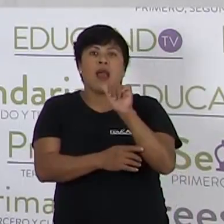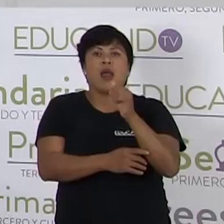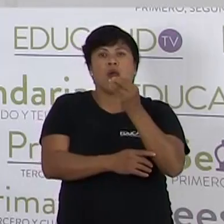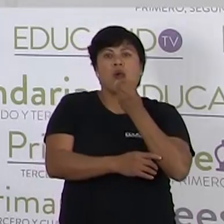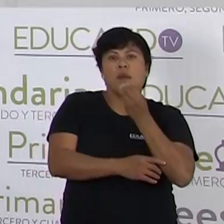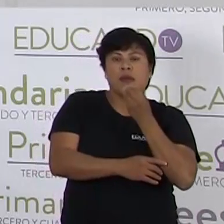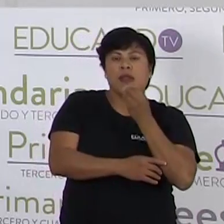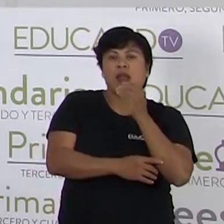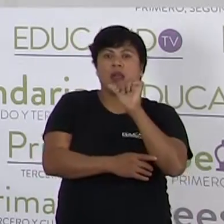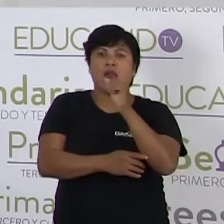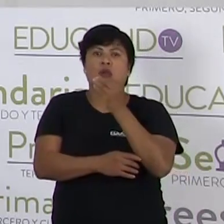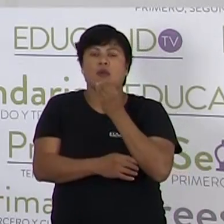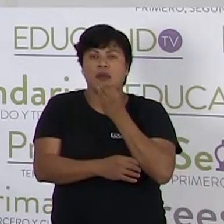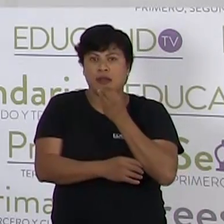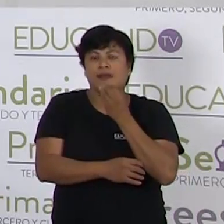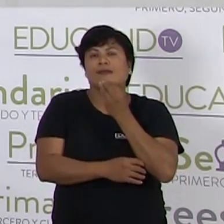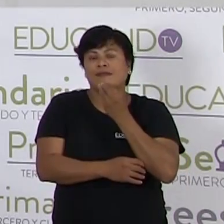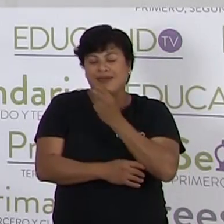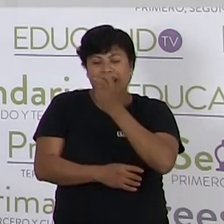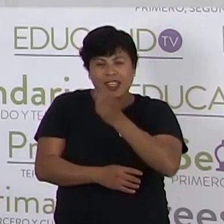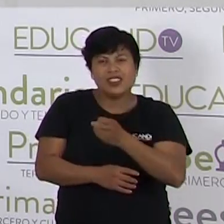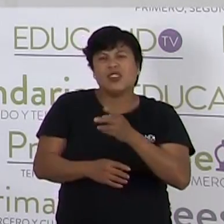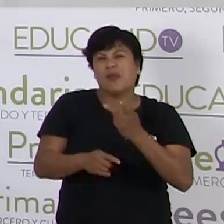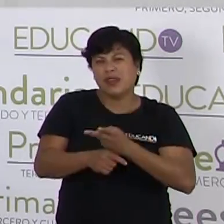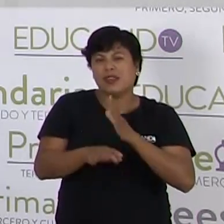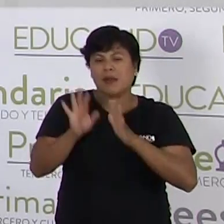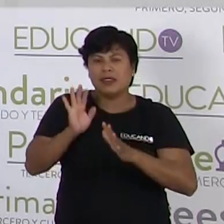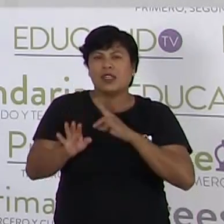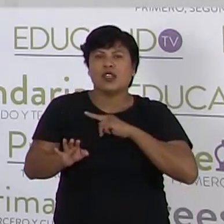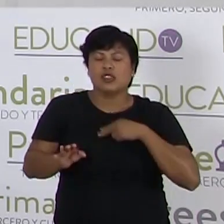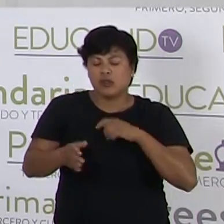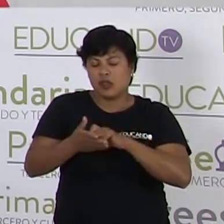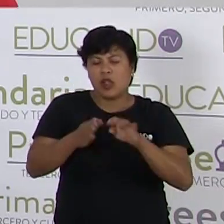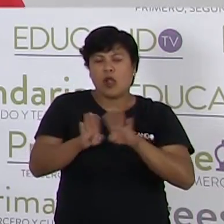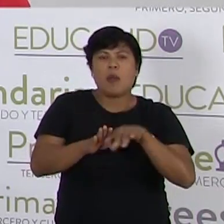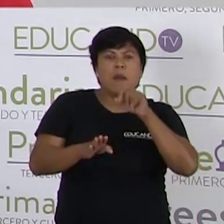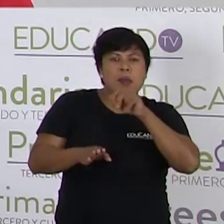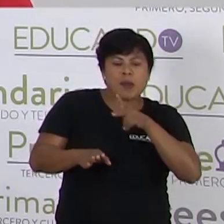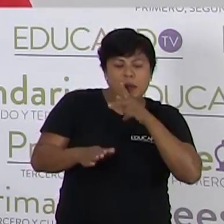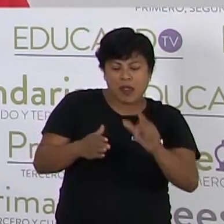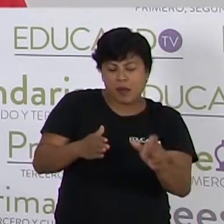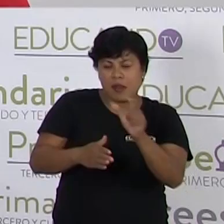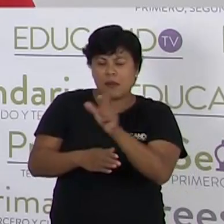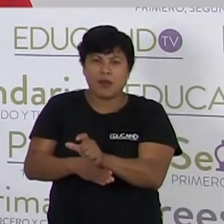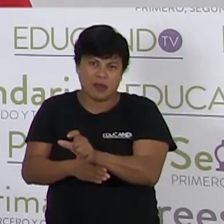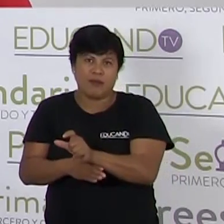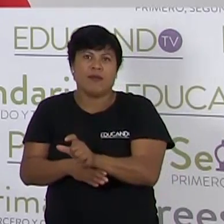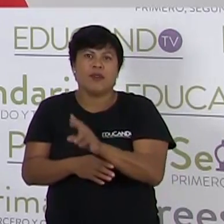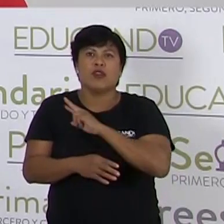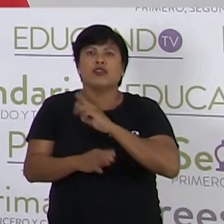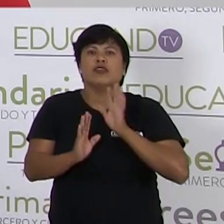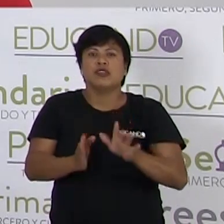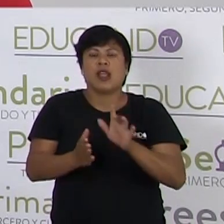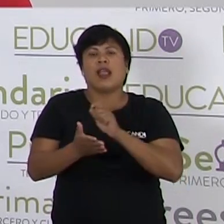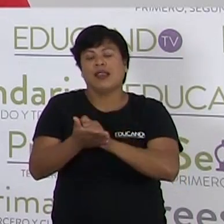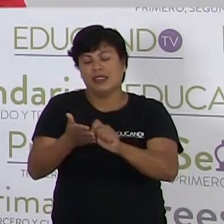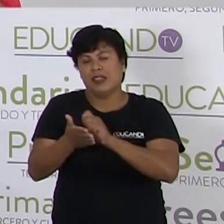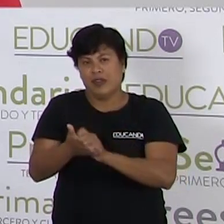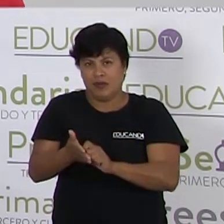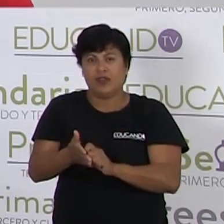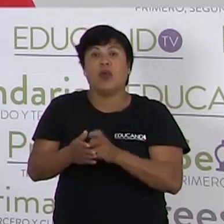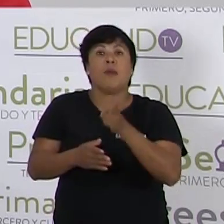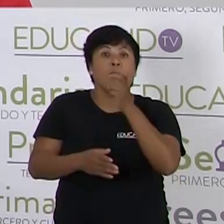comer. Eso nos pasa muy seguido, que a veces repetimos lo que ya escribimos. Por eso es